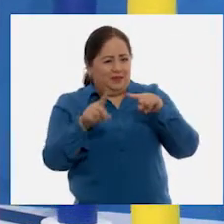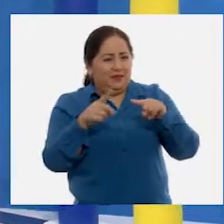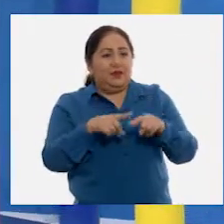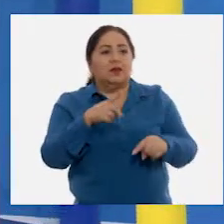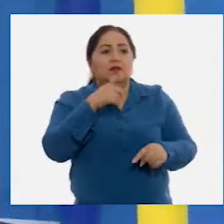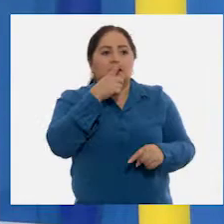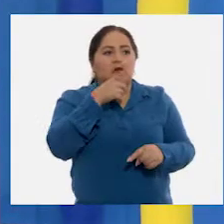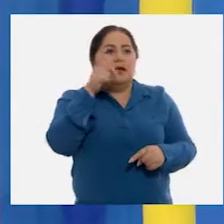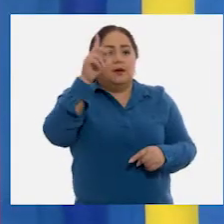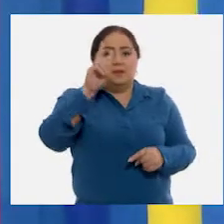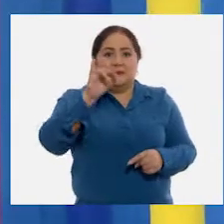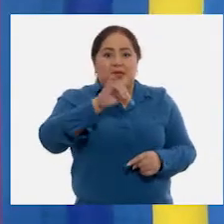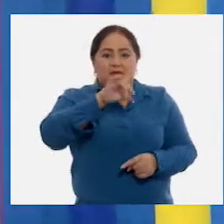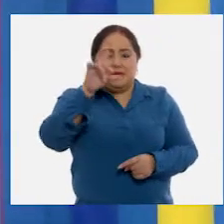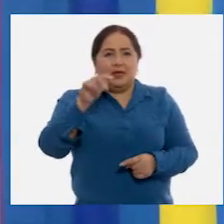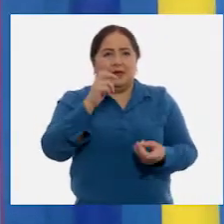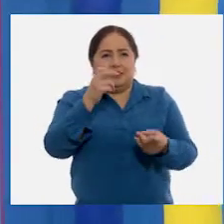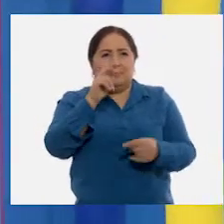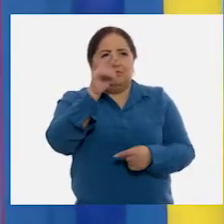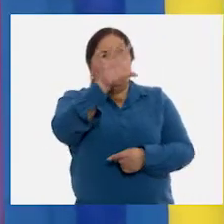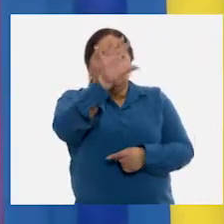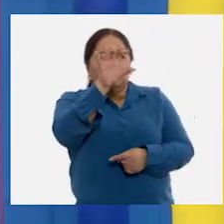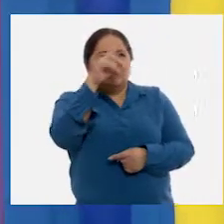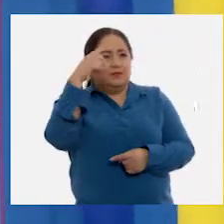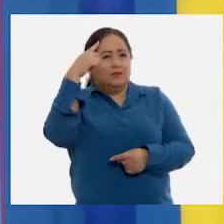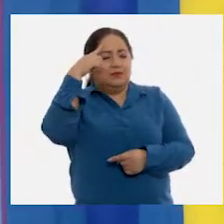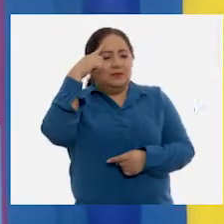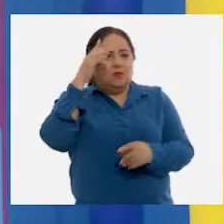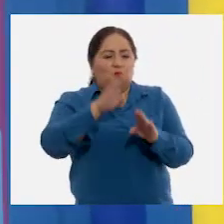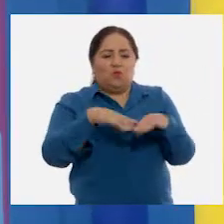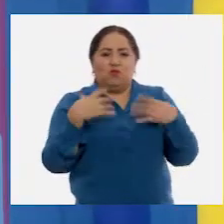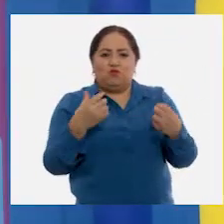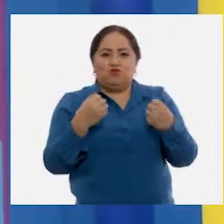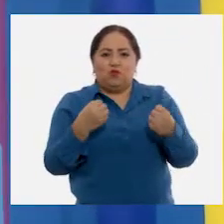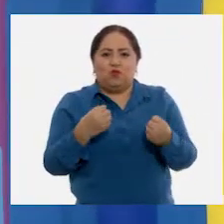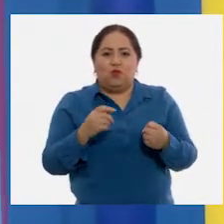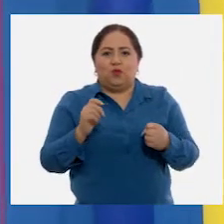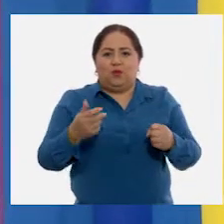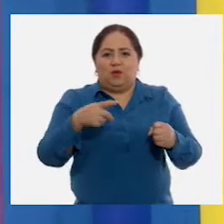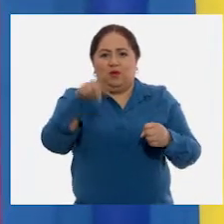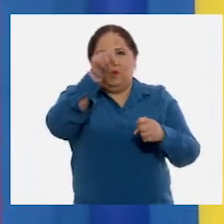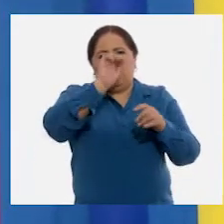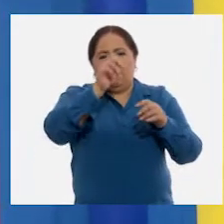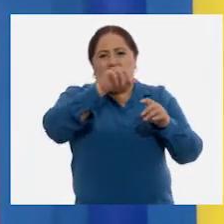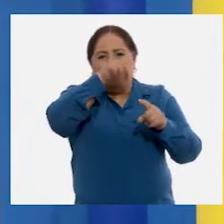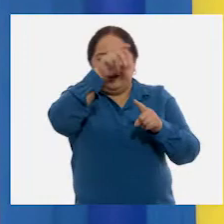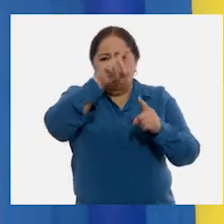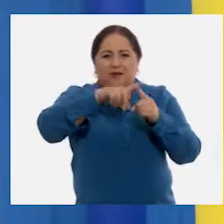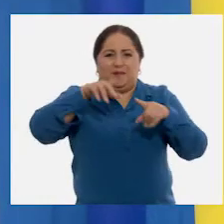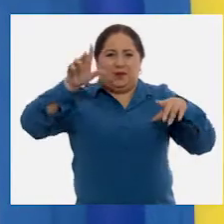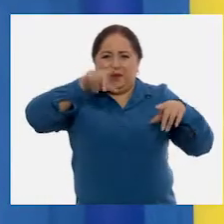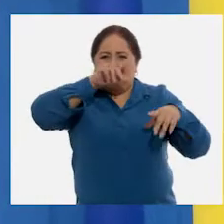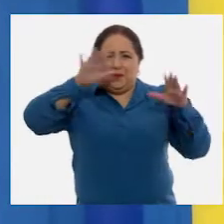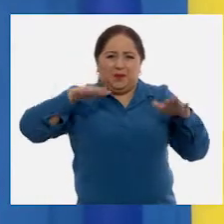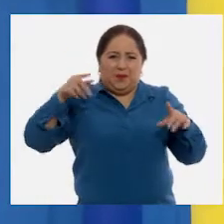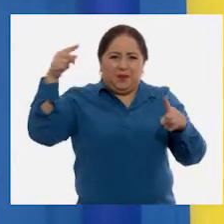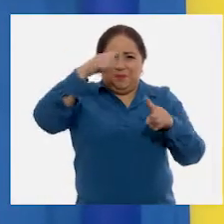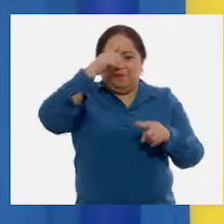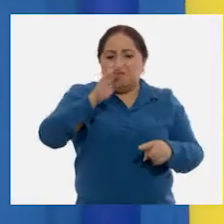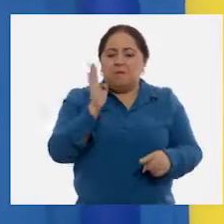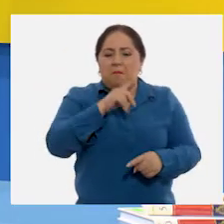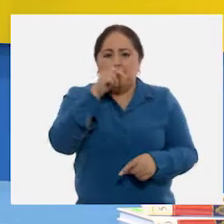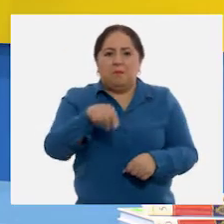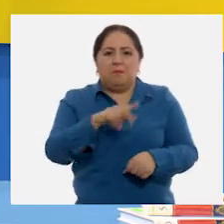que dotan a Villa a través de esta imagen de esos poderes sobrehumanos y a Huerta, pues como el mal para el